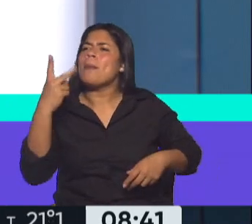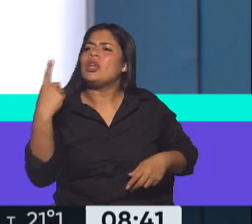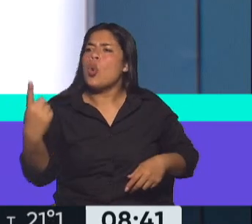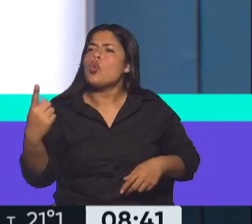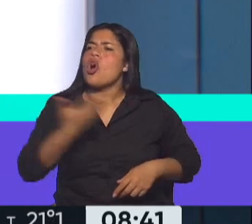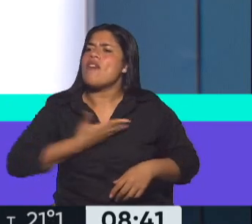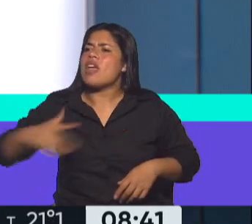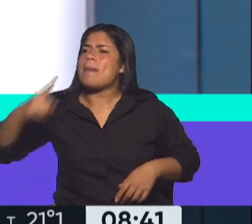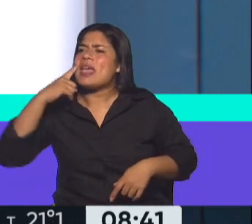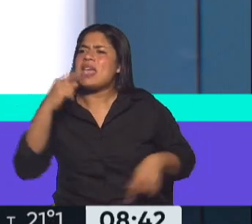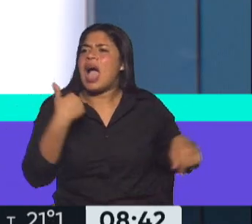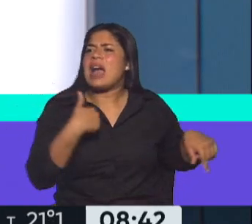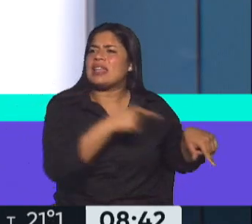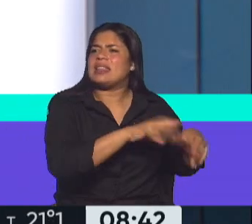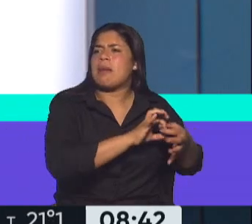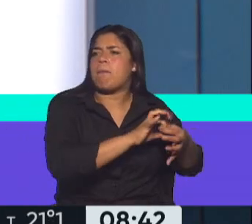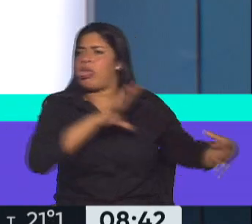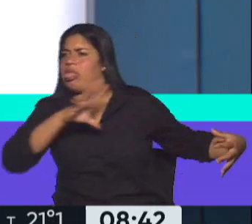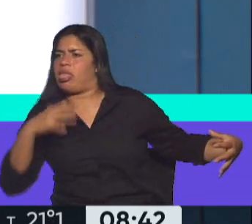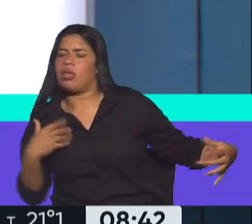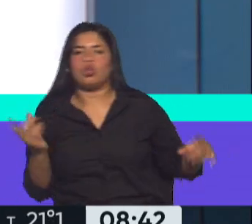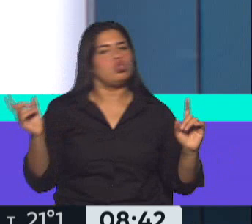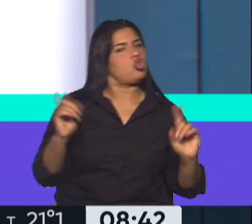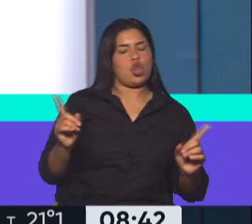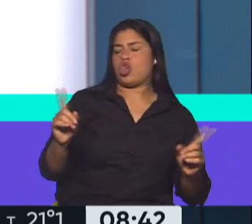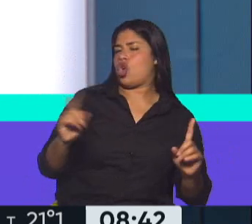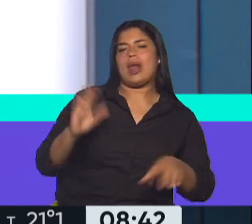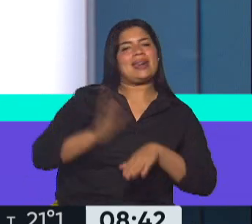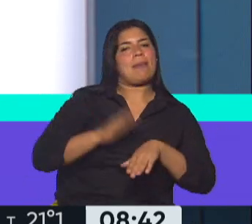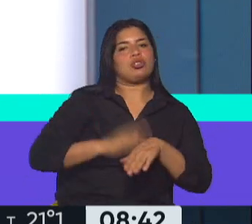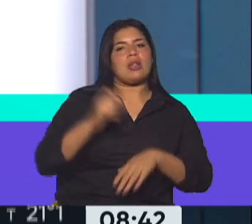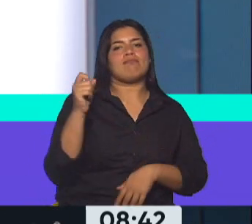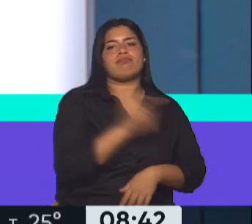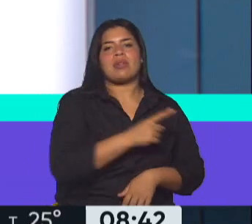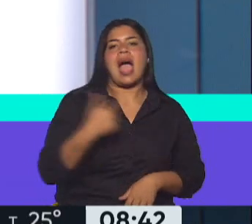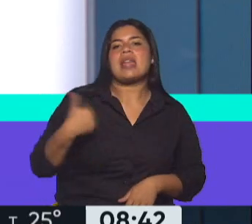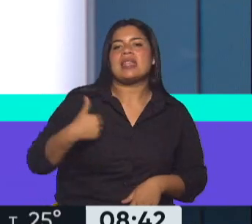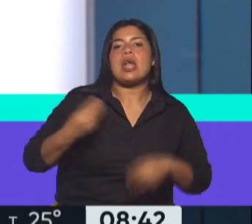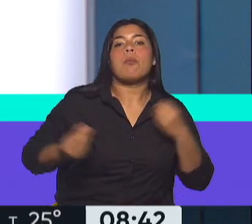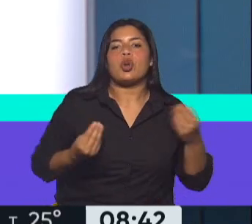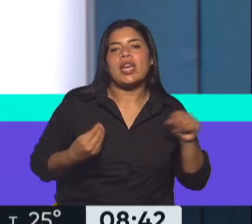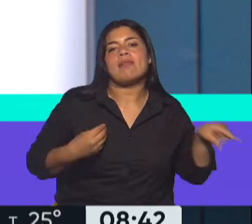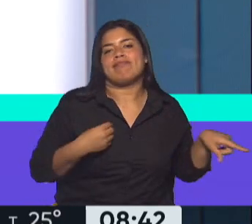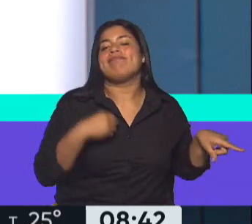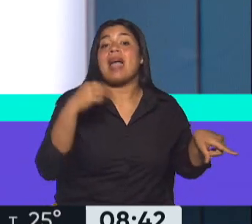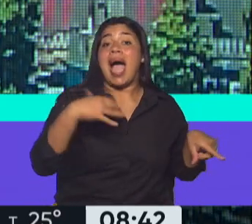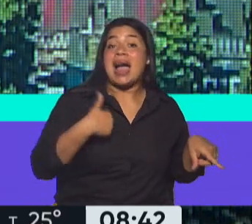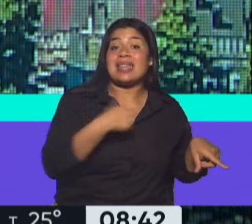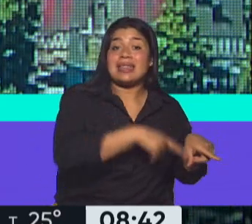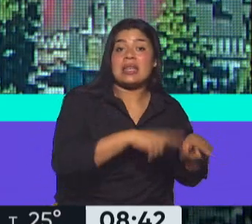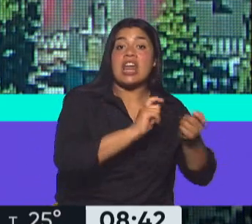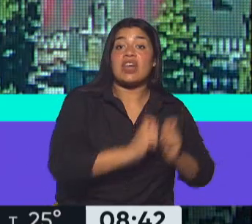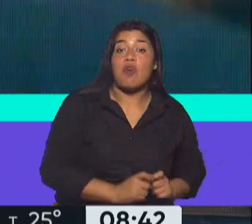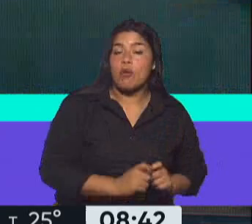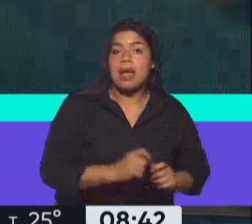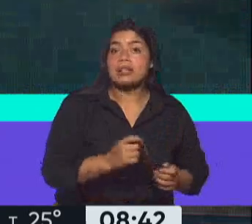dijo, no, háganse responsables que ustedes no hicieron las reformas. Así que la misma frase que se repite 20 años después. Seguimos hablando de